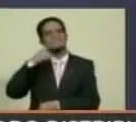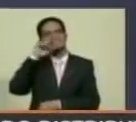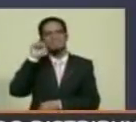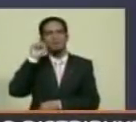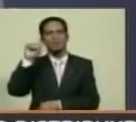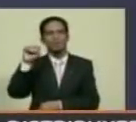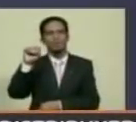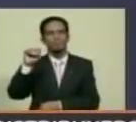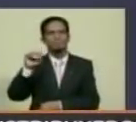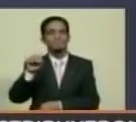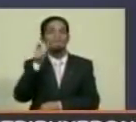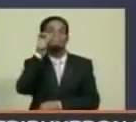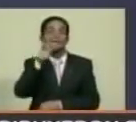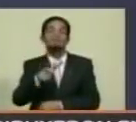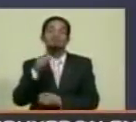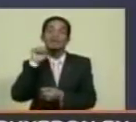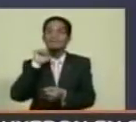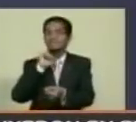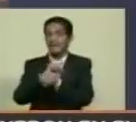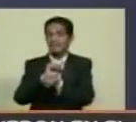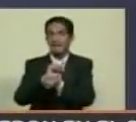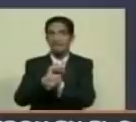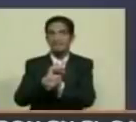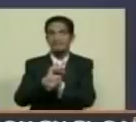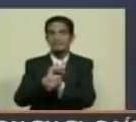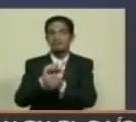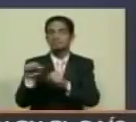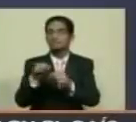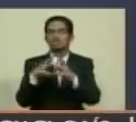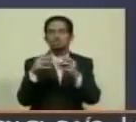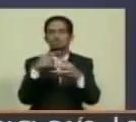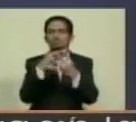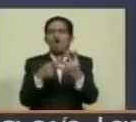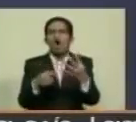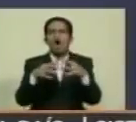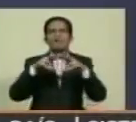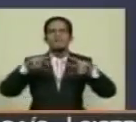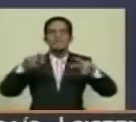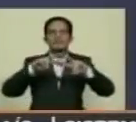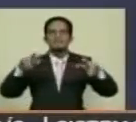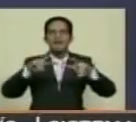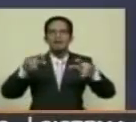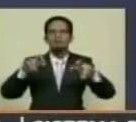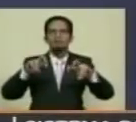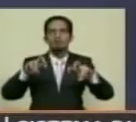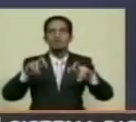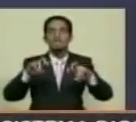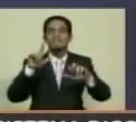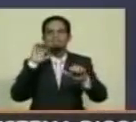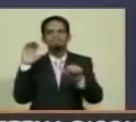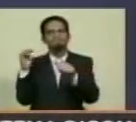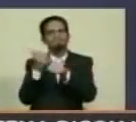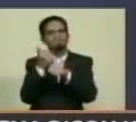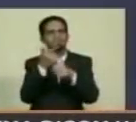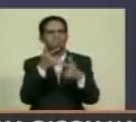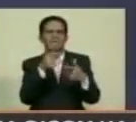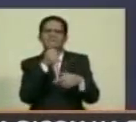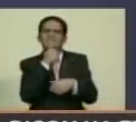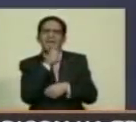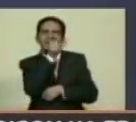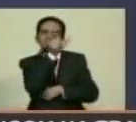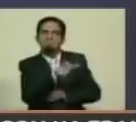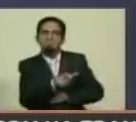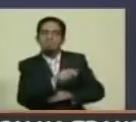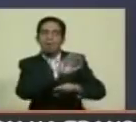Moros. Detenidos autores materiales. Todas las investigaciones y señalamientos dan a Julio Borges como el principal